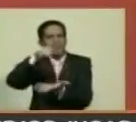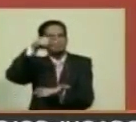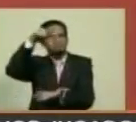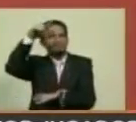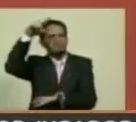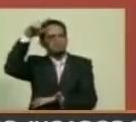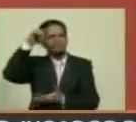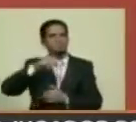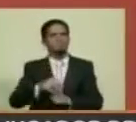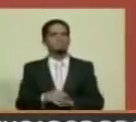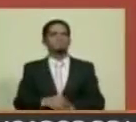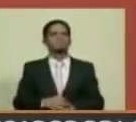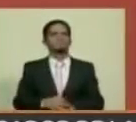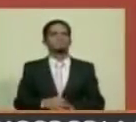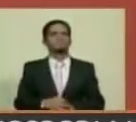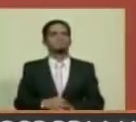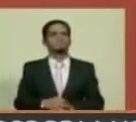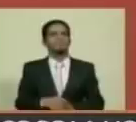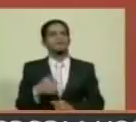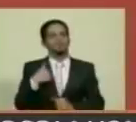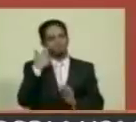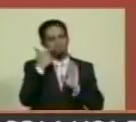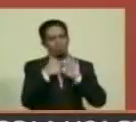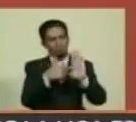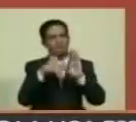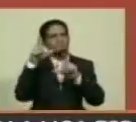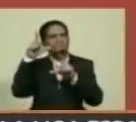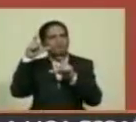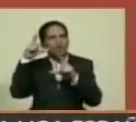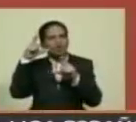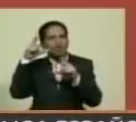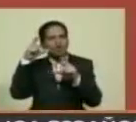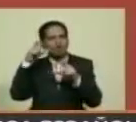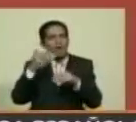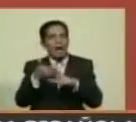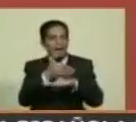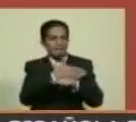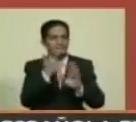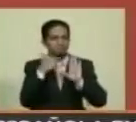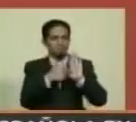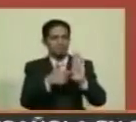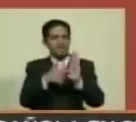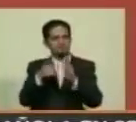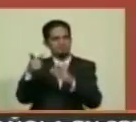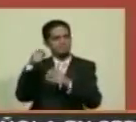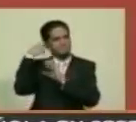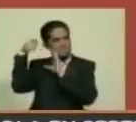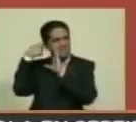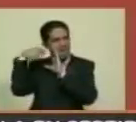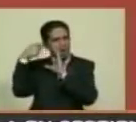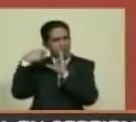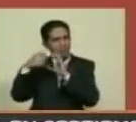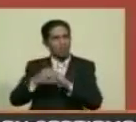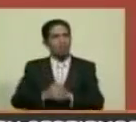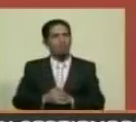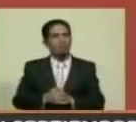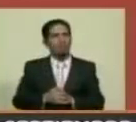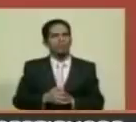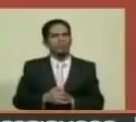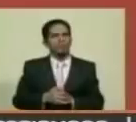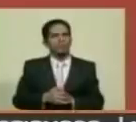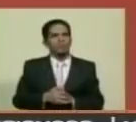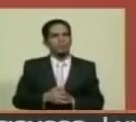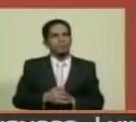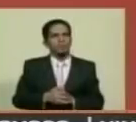frustración. Yo quiero mostrar una fotografía, antes de mostrar la confesión del señor Osvaldo Castillo Lunar, alias